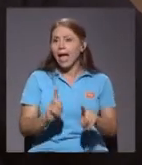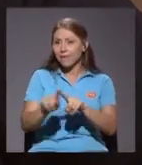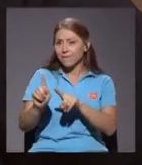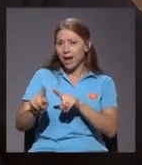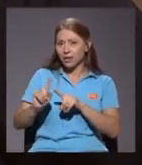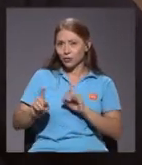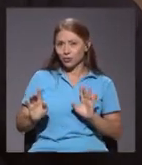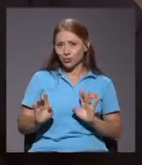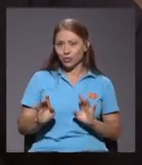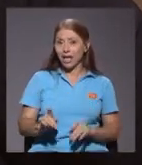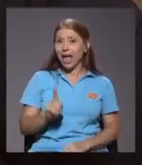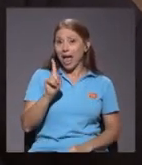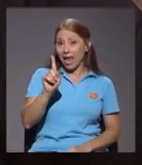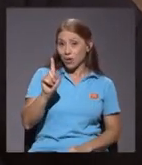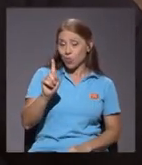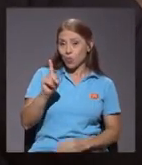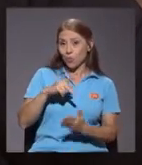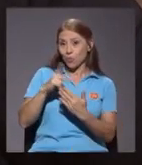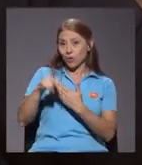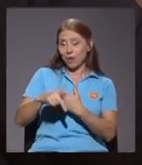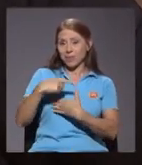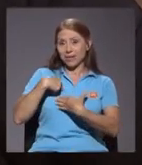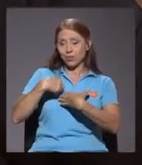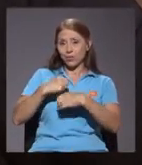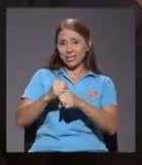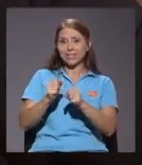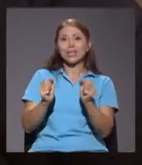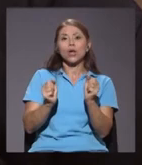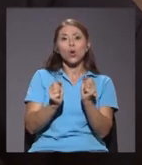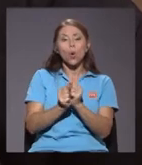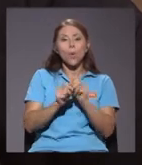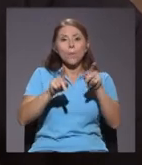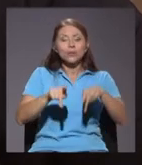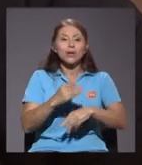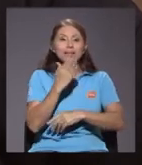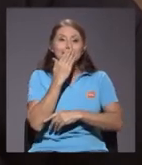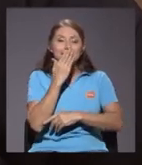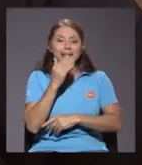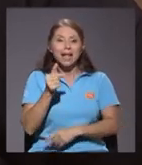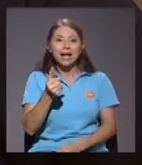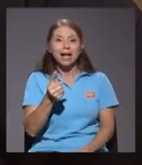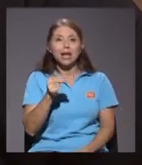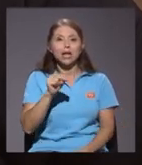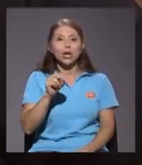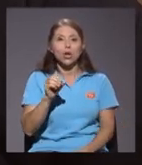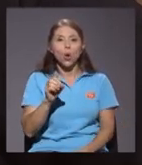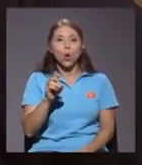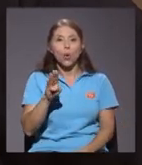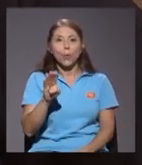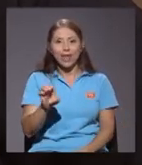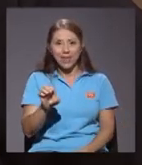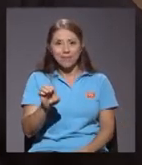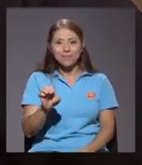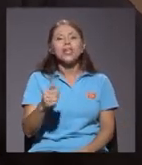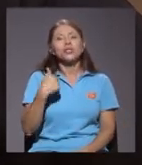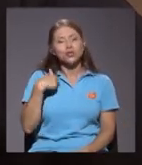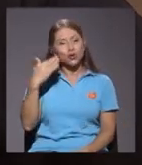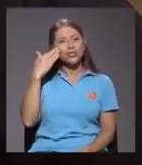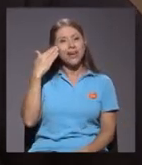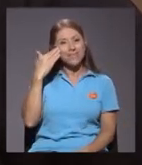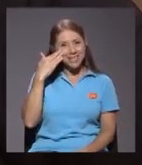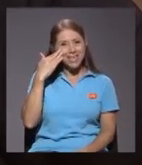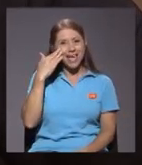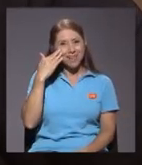hay uno que yo hice con con algunos indígenas no ves que yo por supuesto sabía que iba en